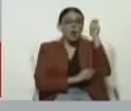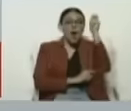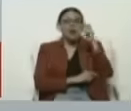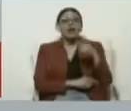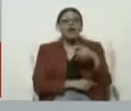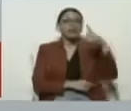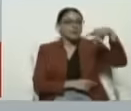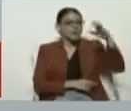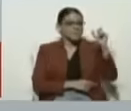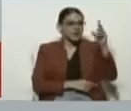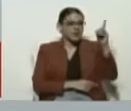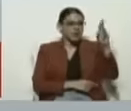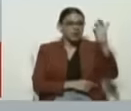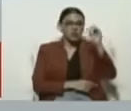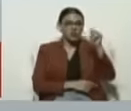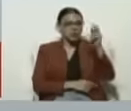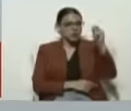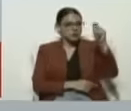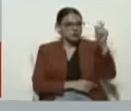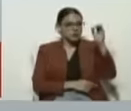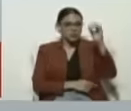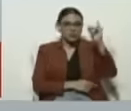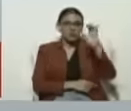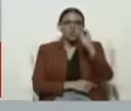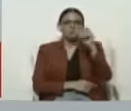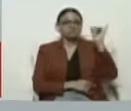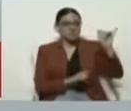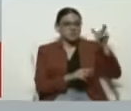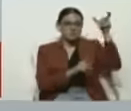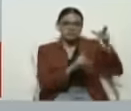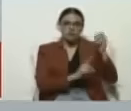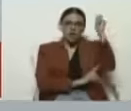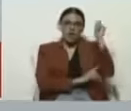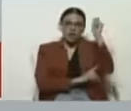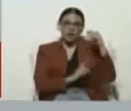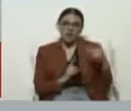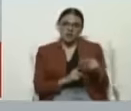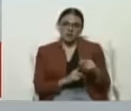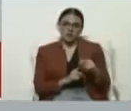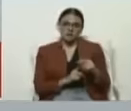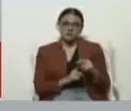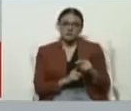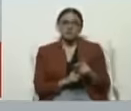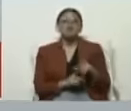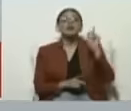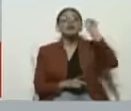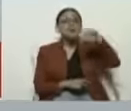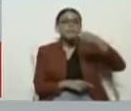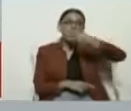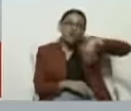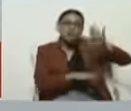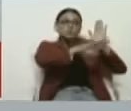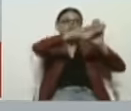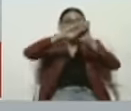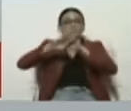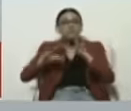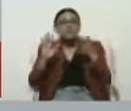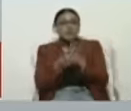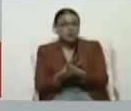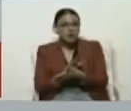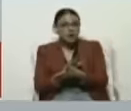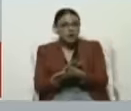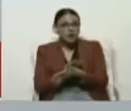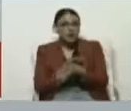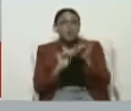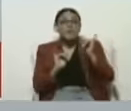Pedro Antonio Abreu. Al mismo tiempo, solicitamos al Ministerio